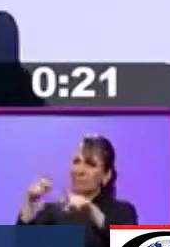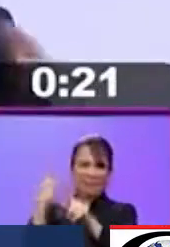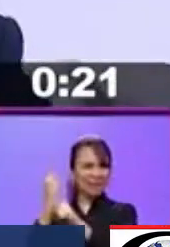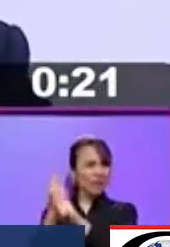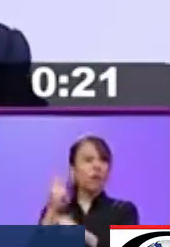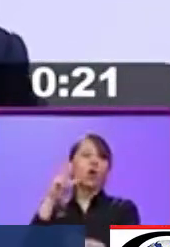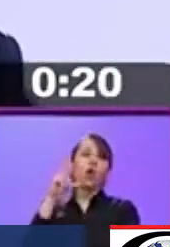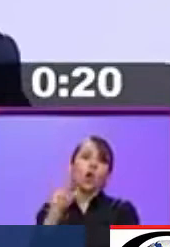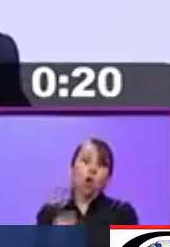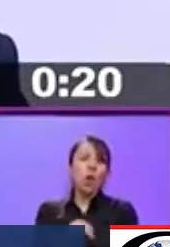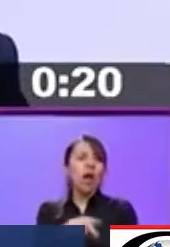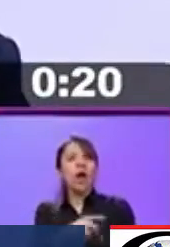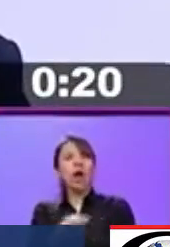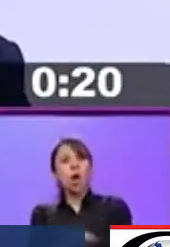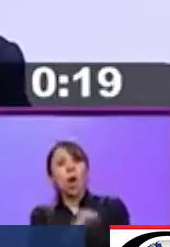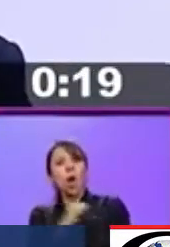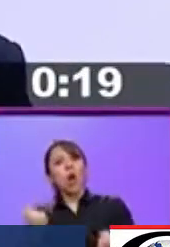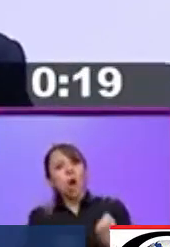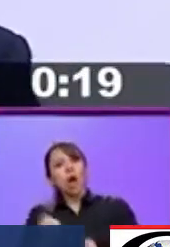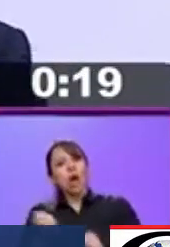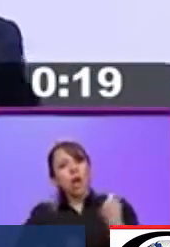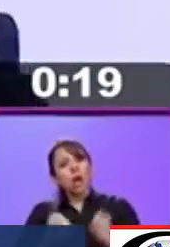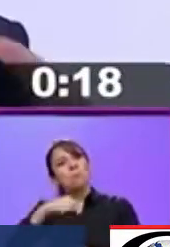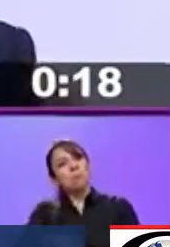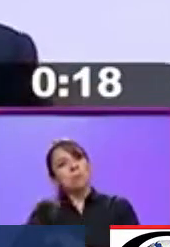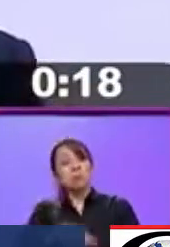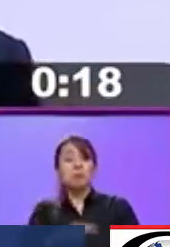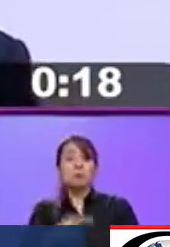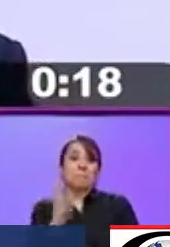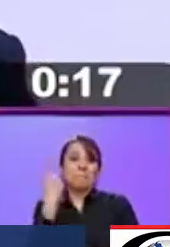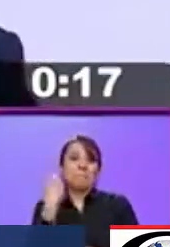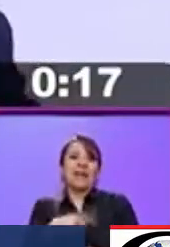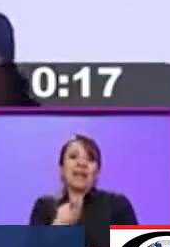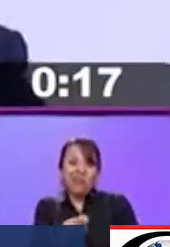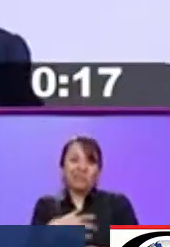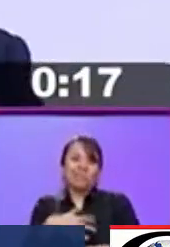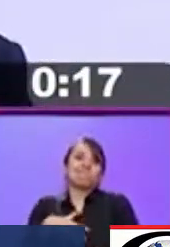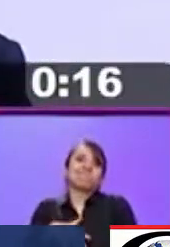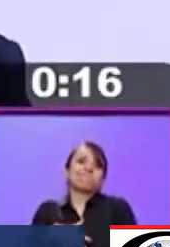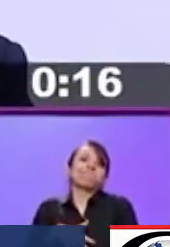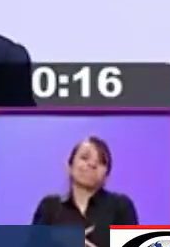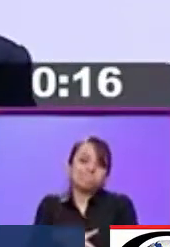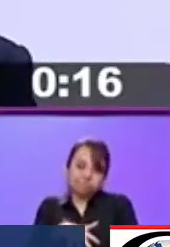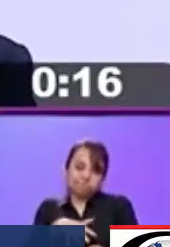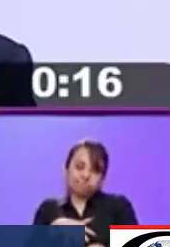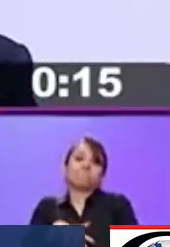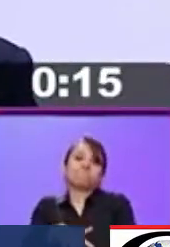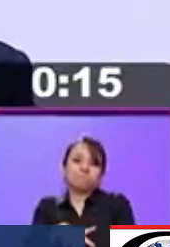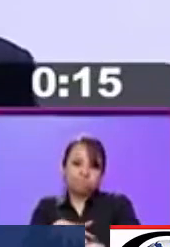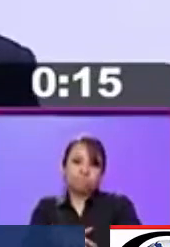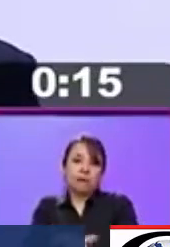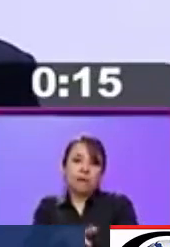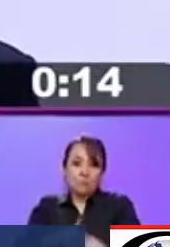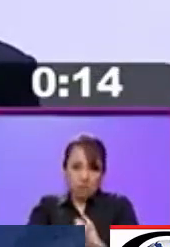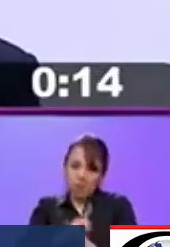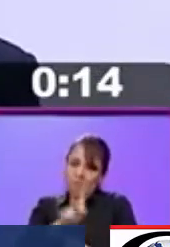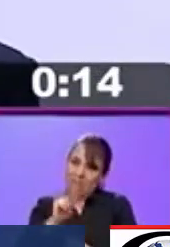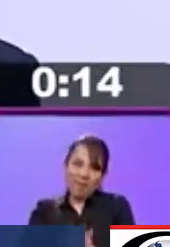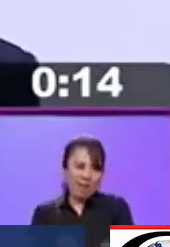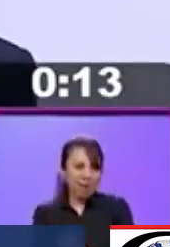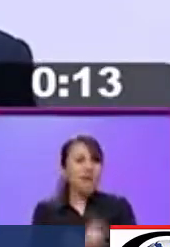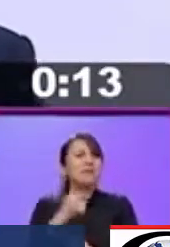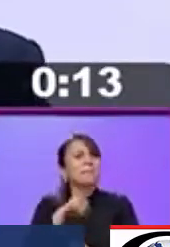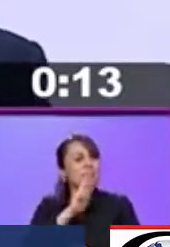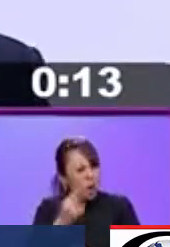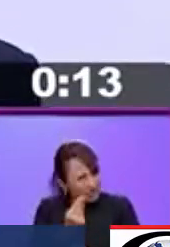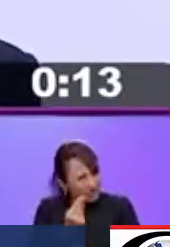100% de la gente. Y si ya con el 100% que la gente los conoce a todos ellos y no ha decidido, significa que no los han